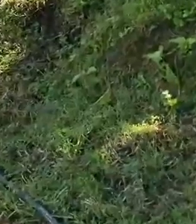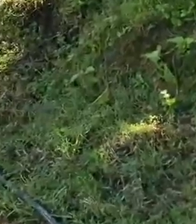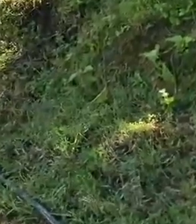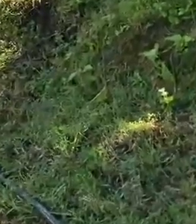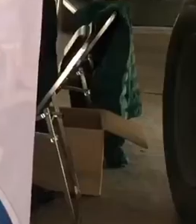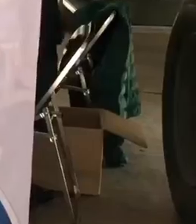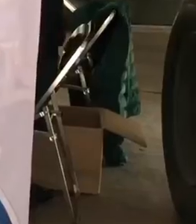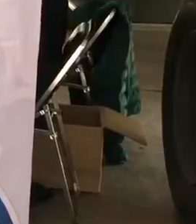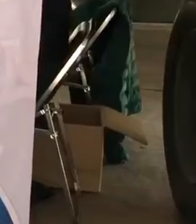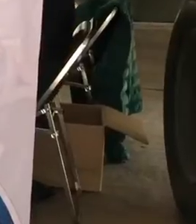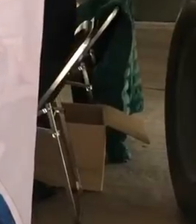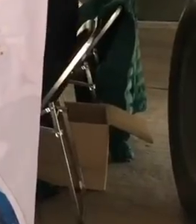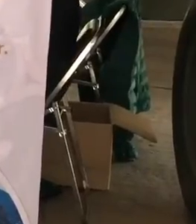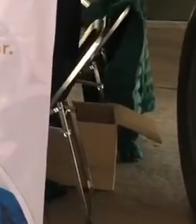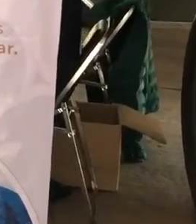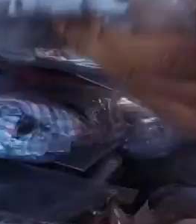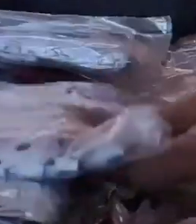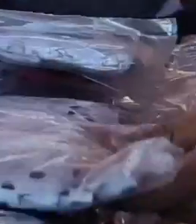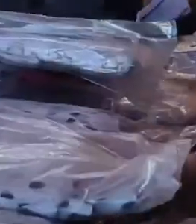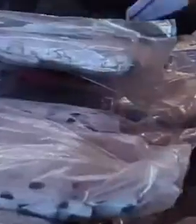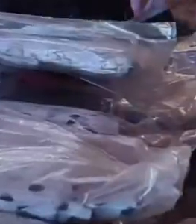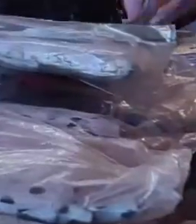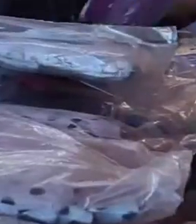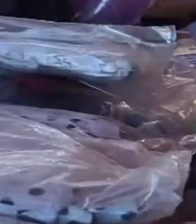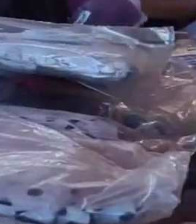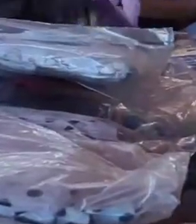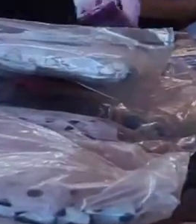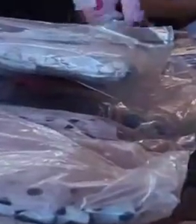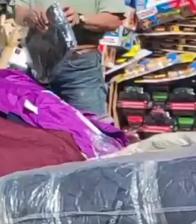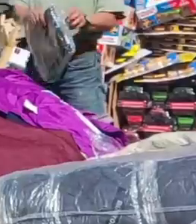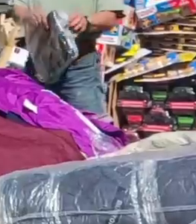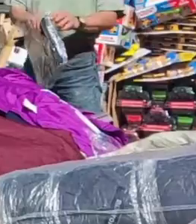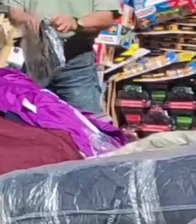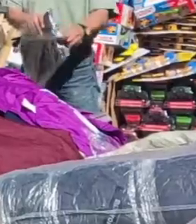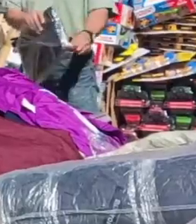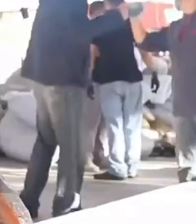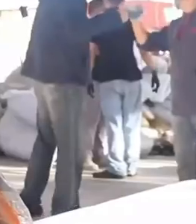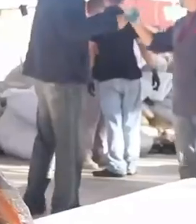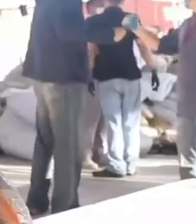del presidente Andrés Manuel López Obrador, iniciamos el Tianguis del Bienestar.